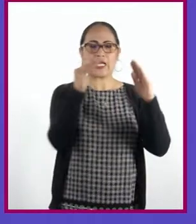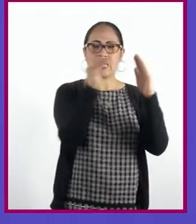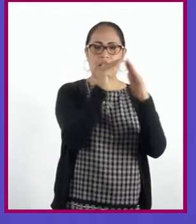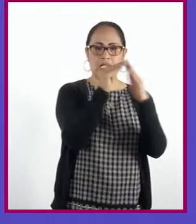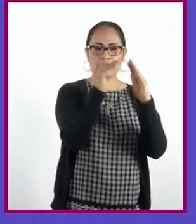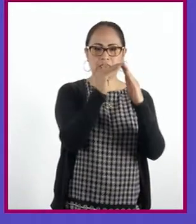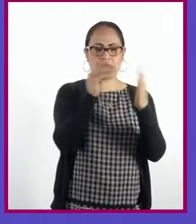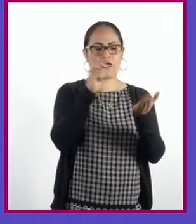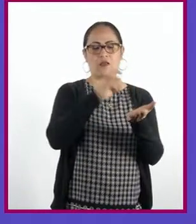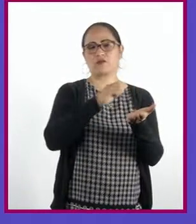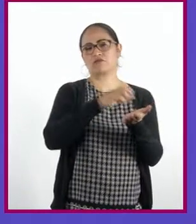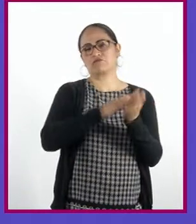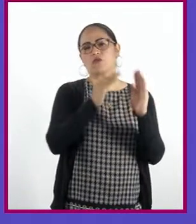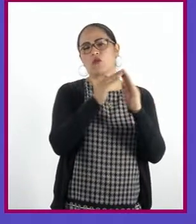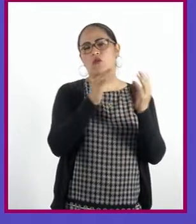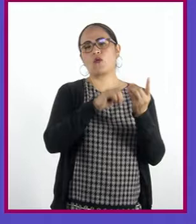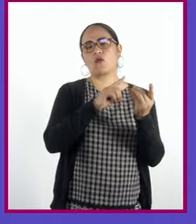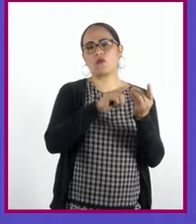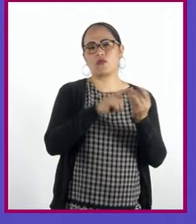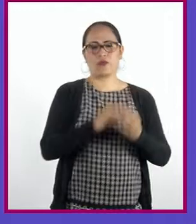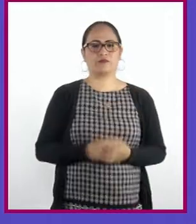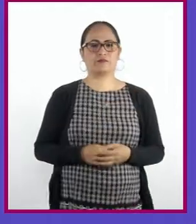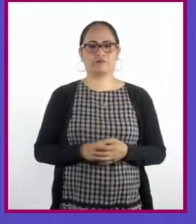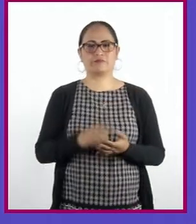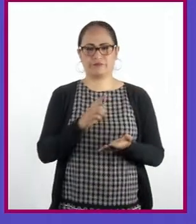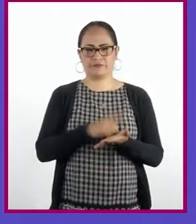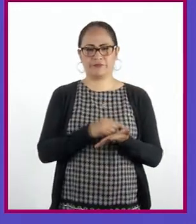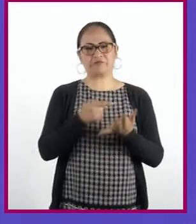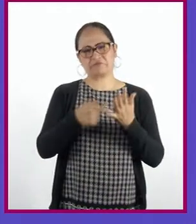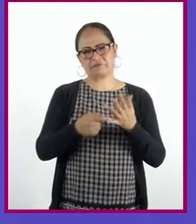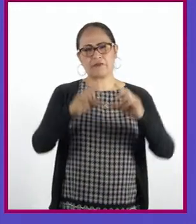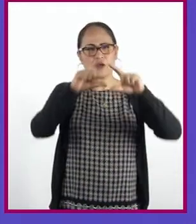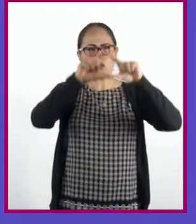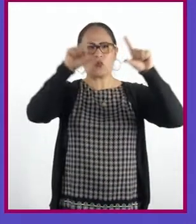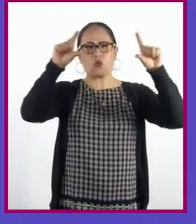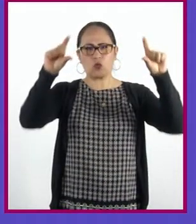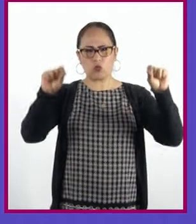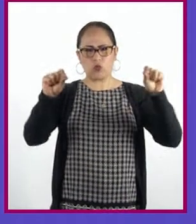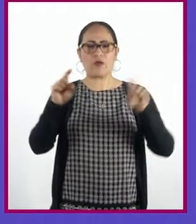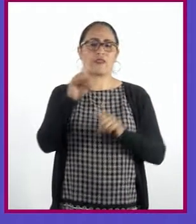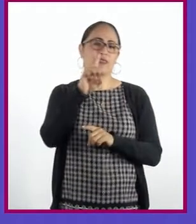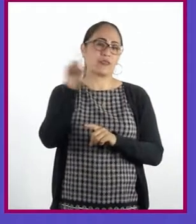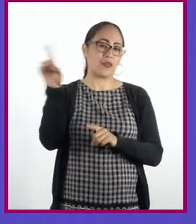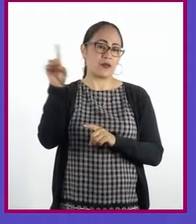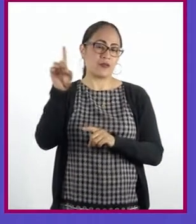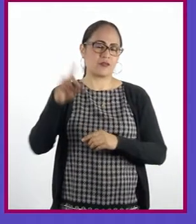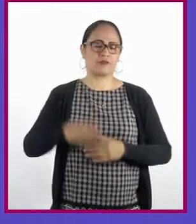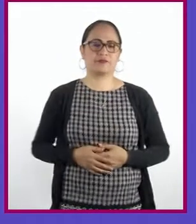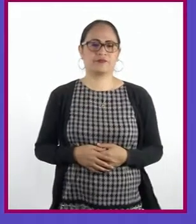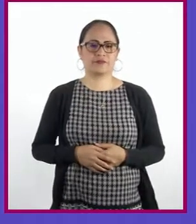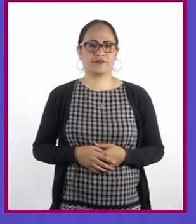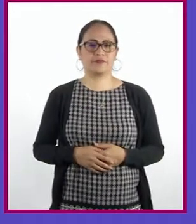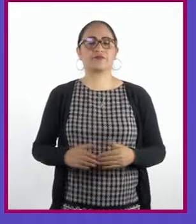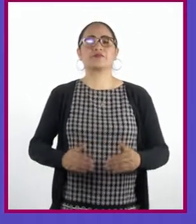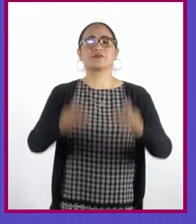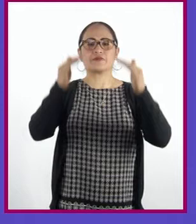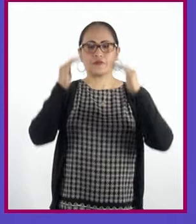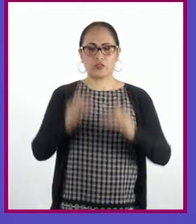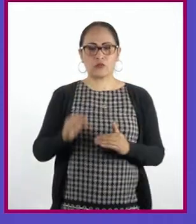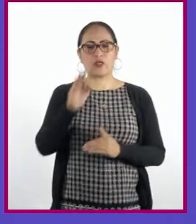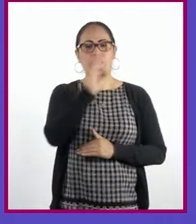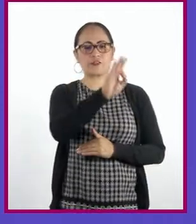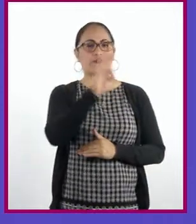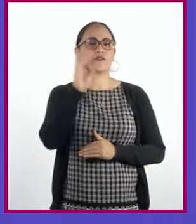otros datos de quién envía la carta. Suele situarse en la parte superior derecha. Después, pondré la fecha